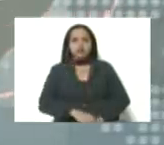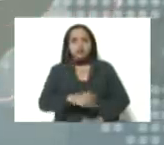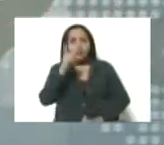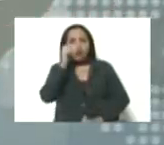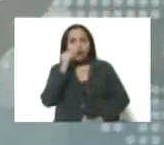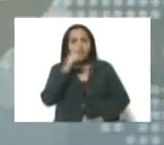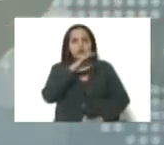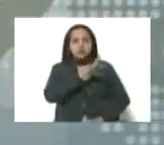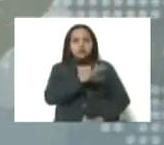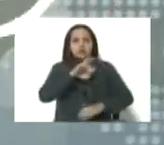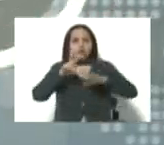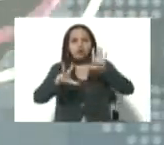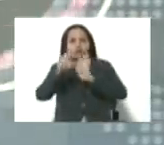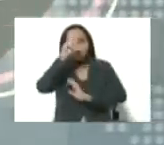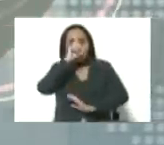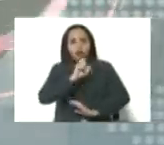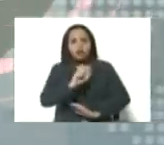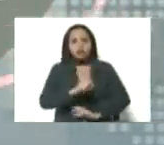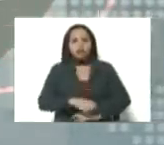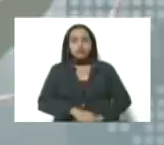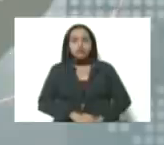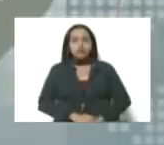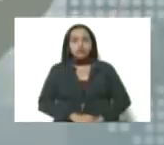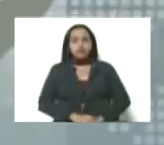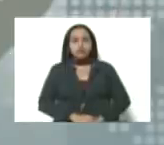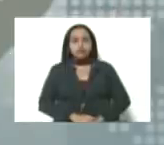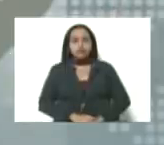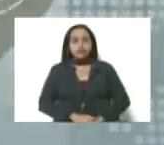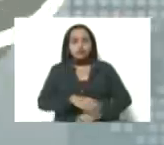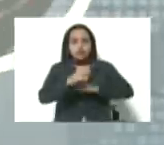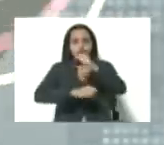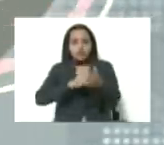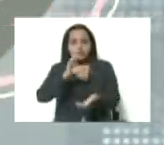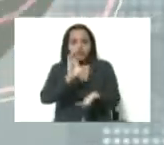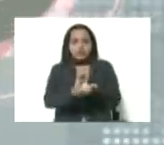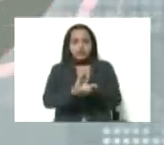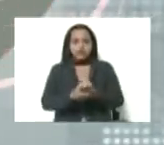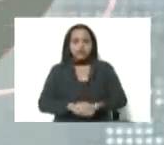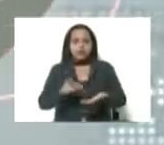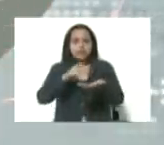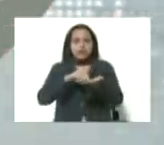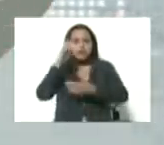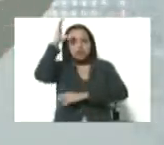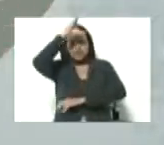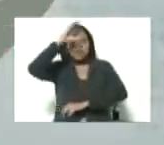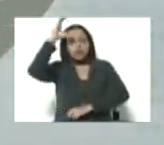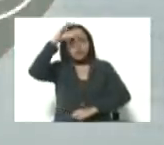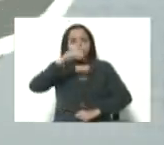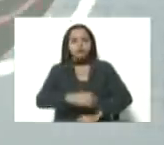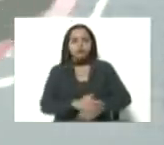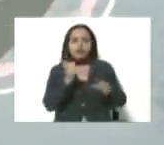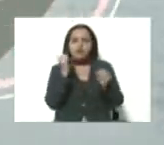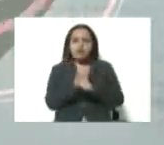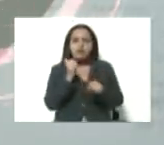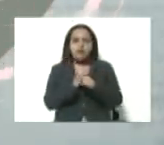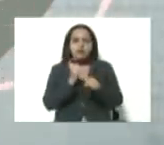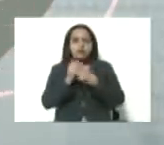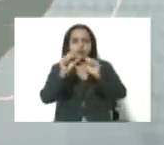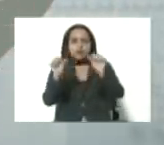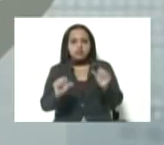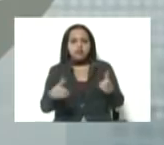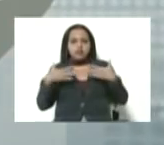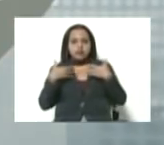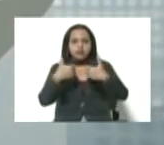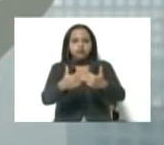de 58 años de edad el distrito capital de la parroquia caricuao trabajador del sistema de